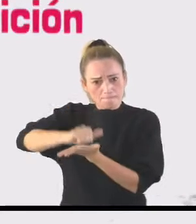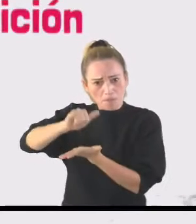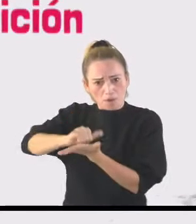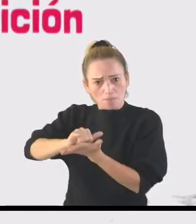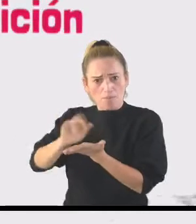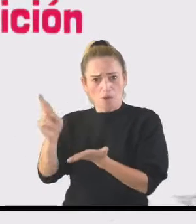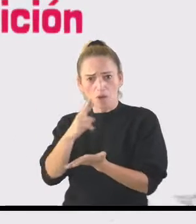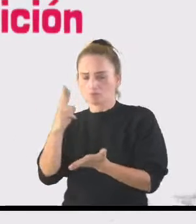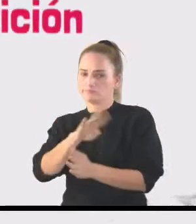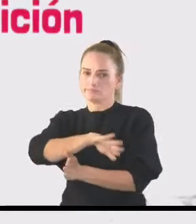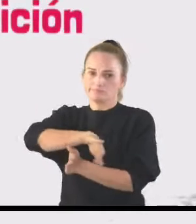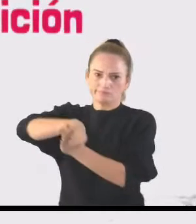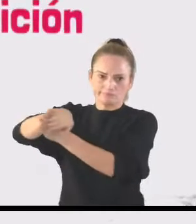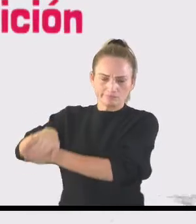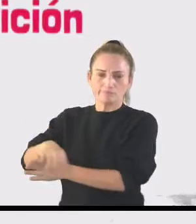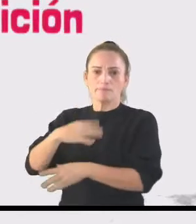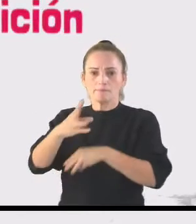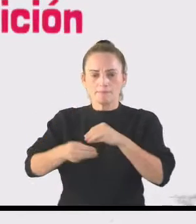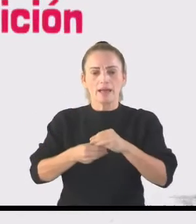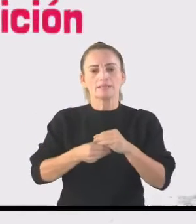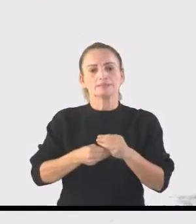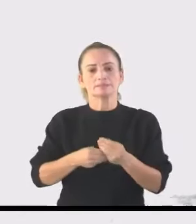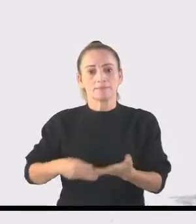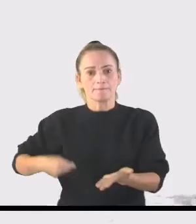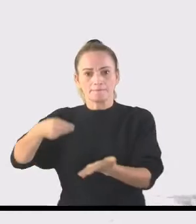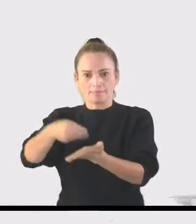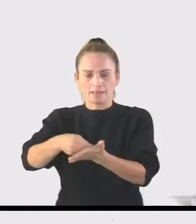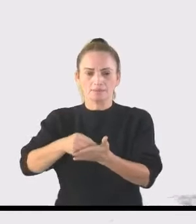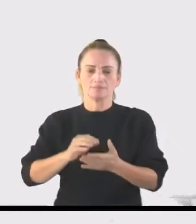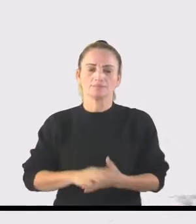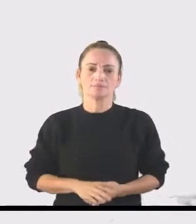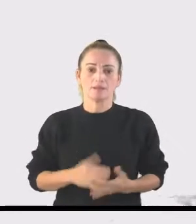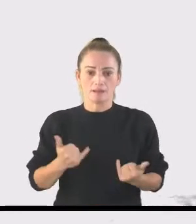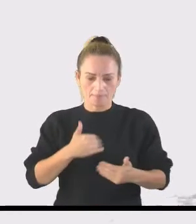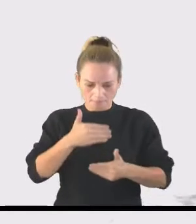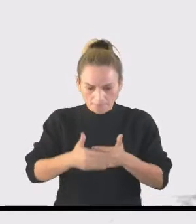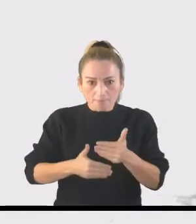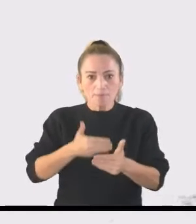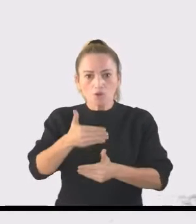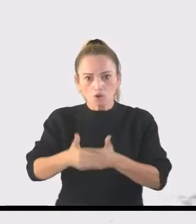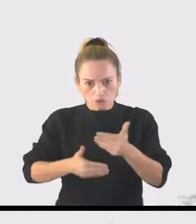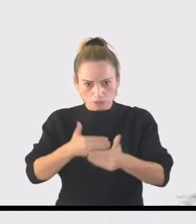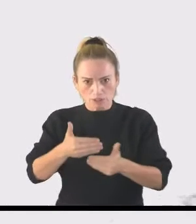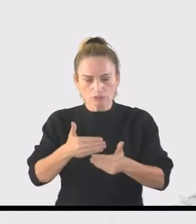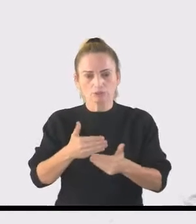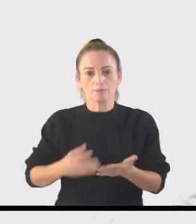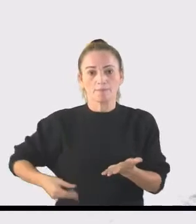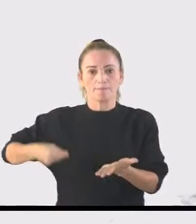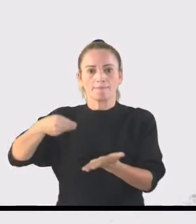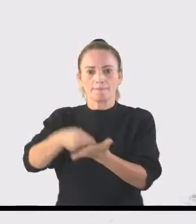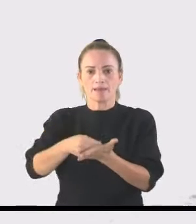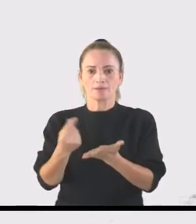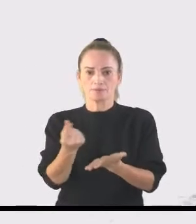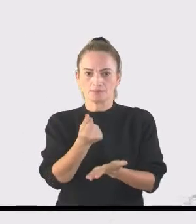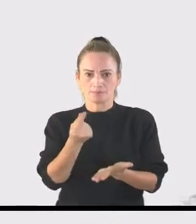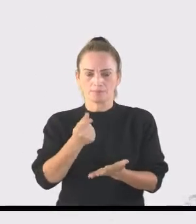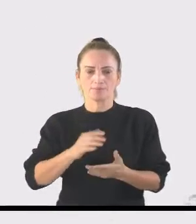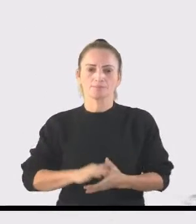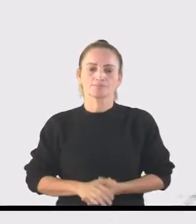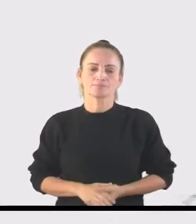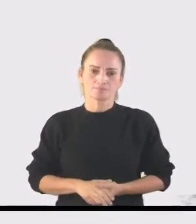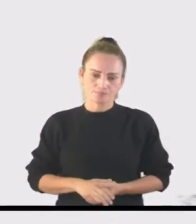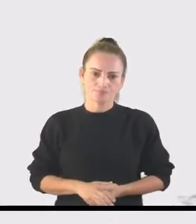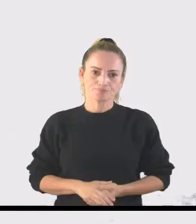repetición y la medida de indemnización. Así es el proceso de la medida de indemnización.